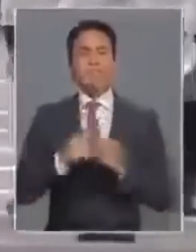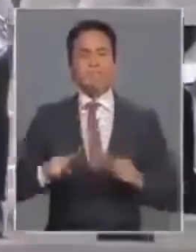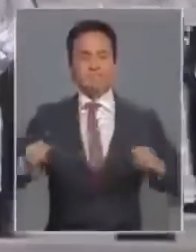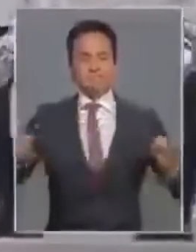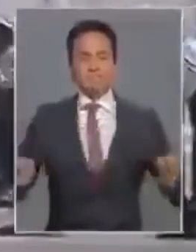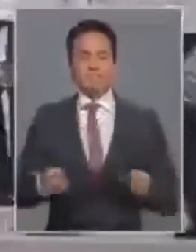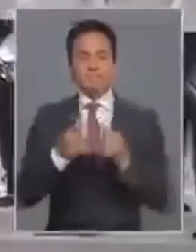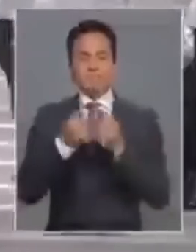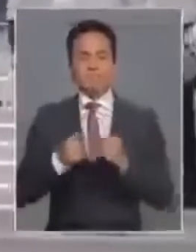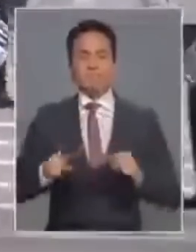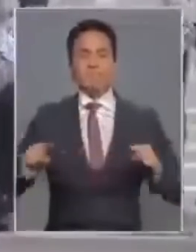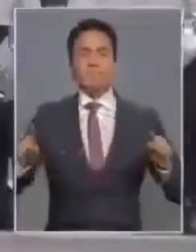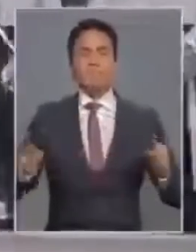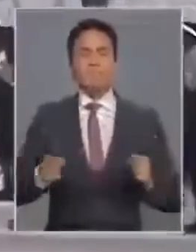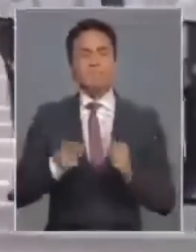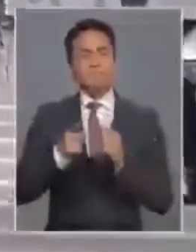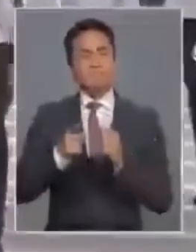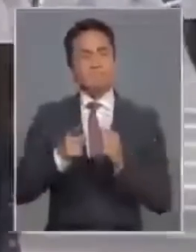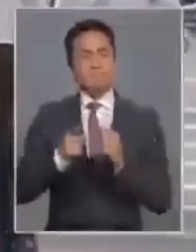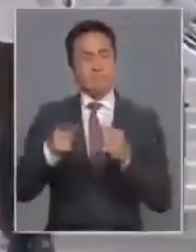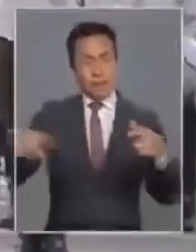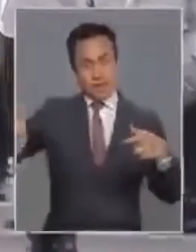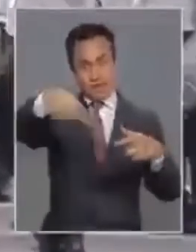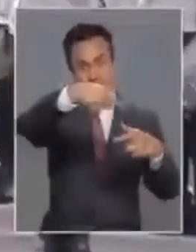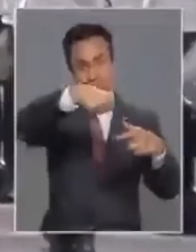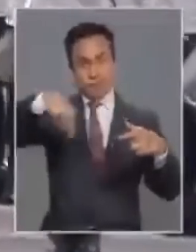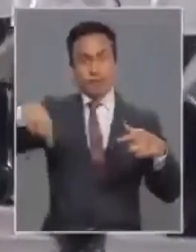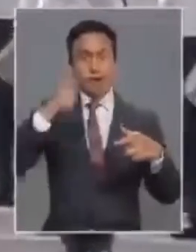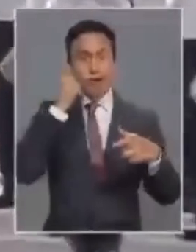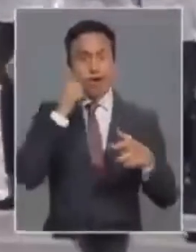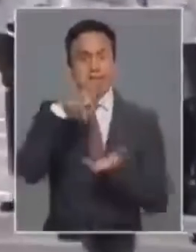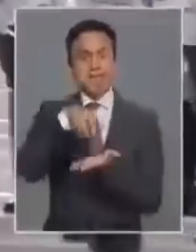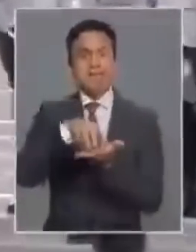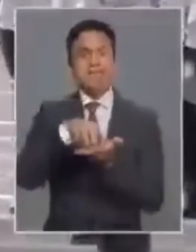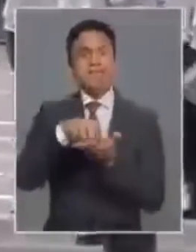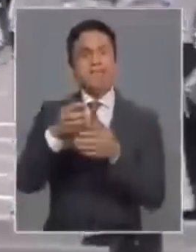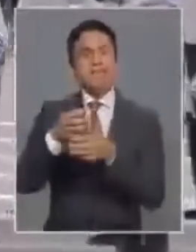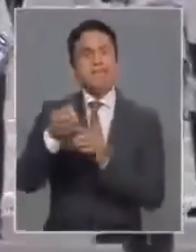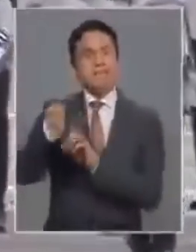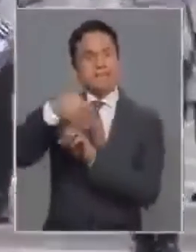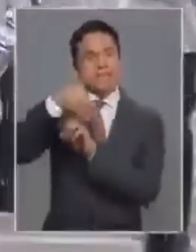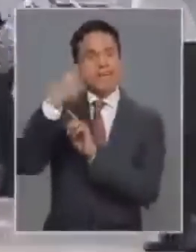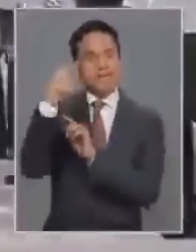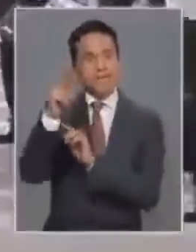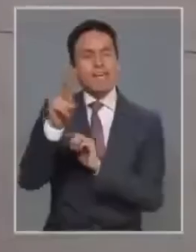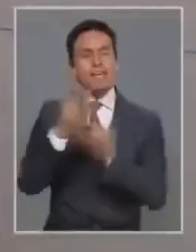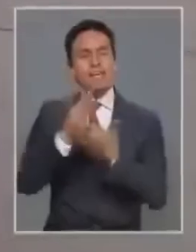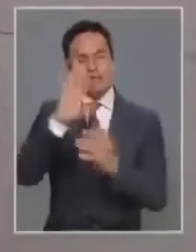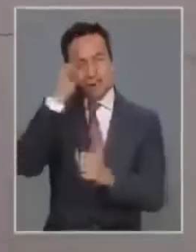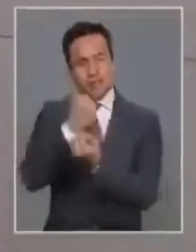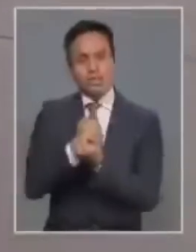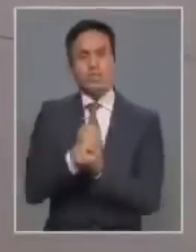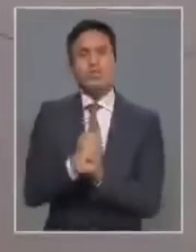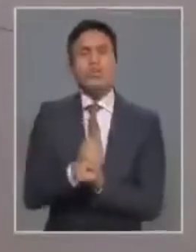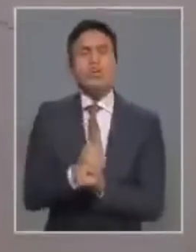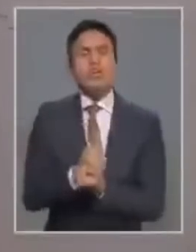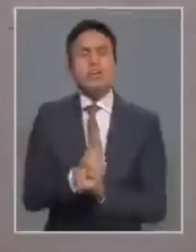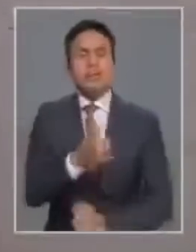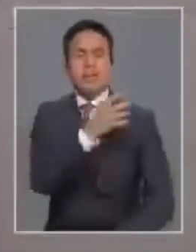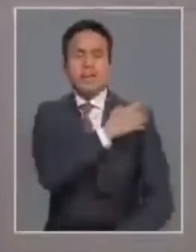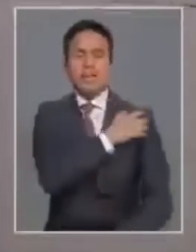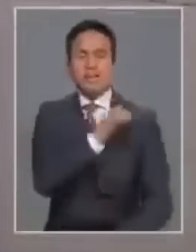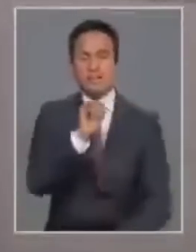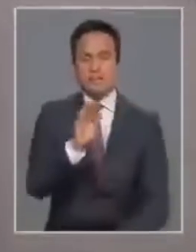Claro, es un evento desfila por la único en el Parque año. O'Higgins, el estandarte de la Escuela de Carabineros del general Carlos Ibáñez del